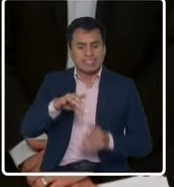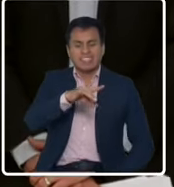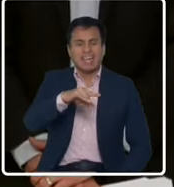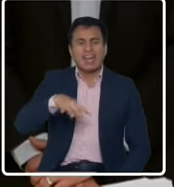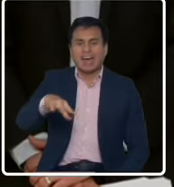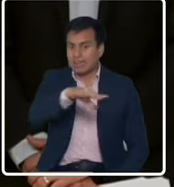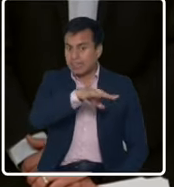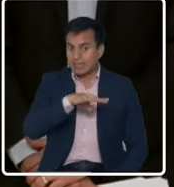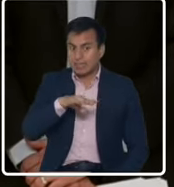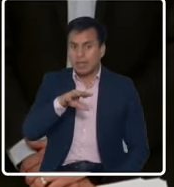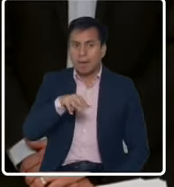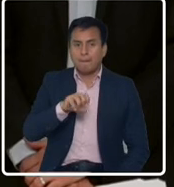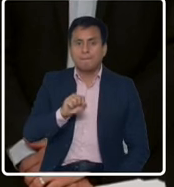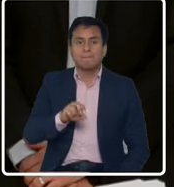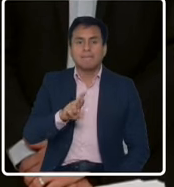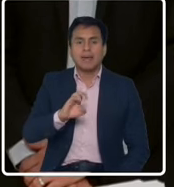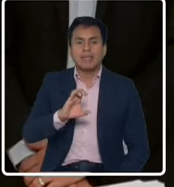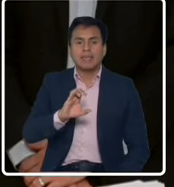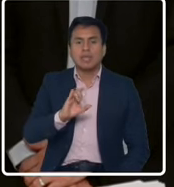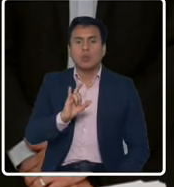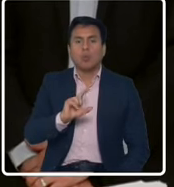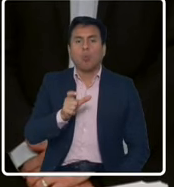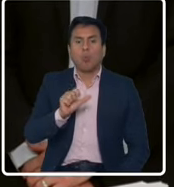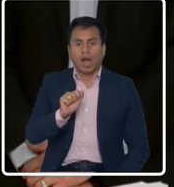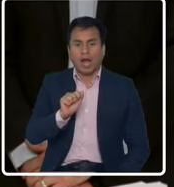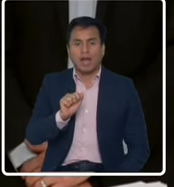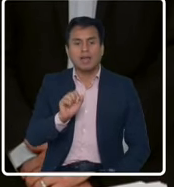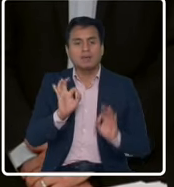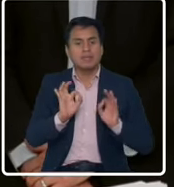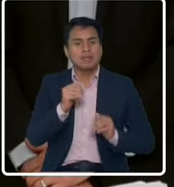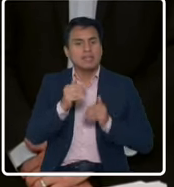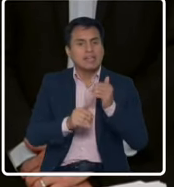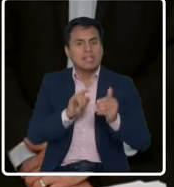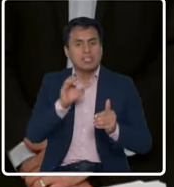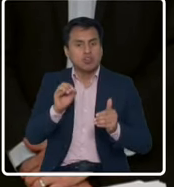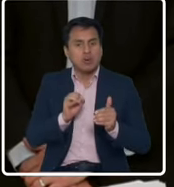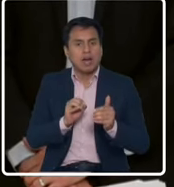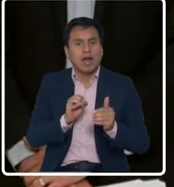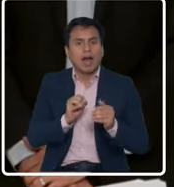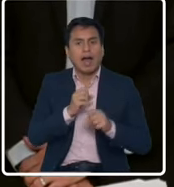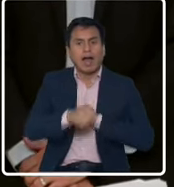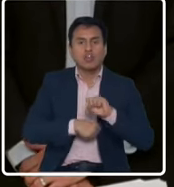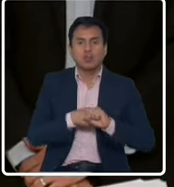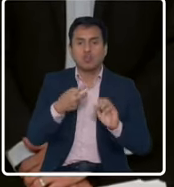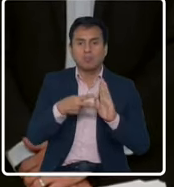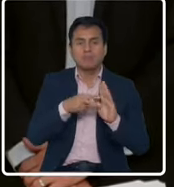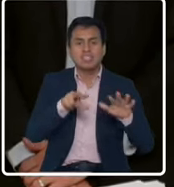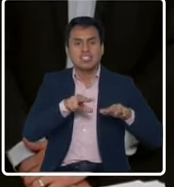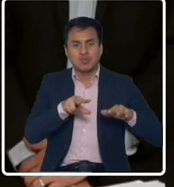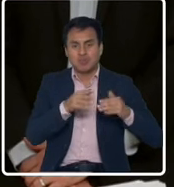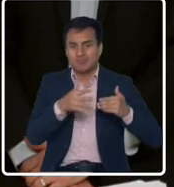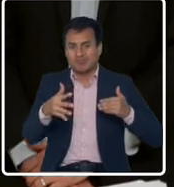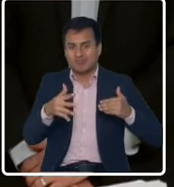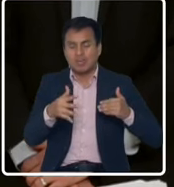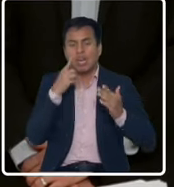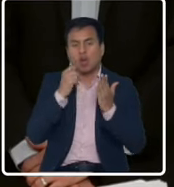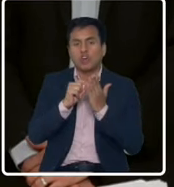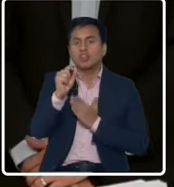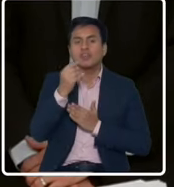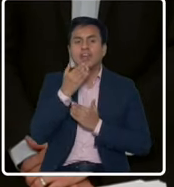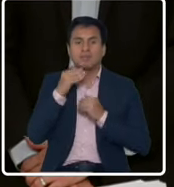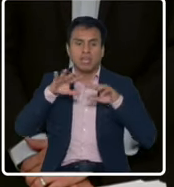de de de maricunga que tiene un contrato especial de operación de litio a partir del año 2018 reconocer